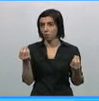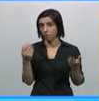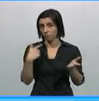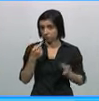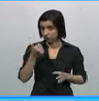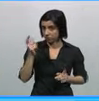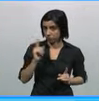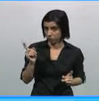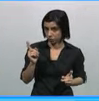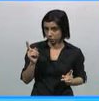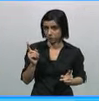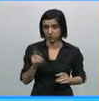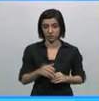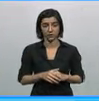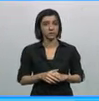sencillo.